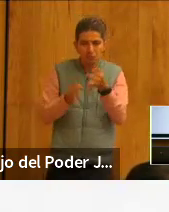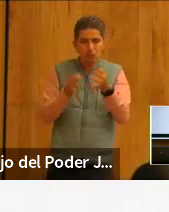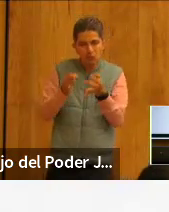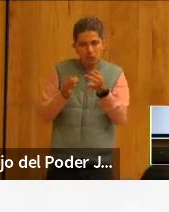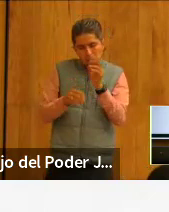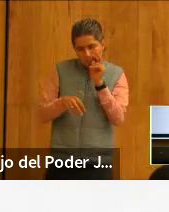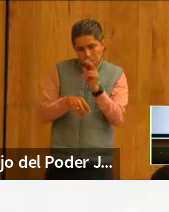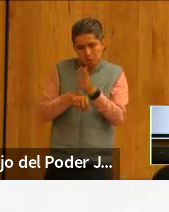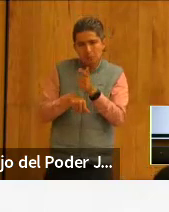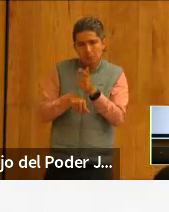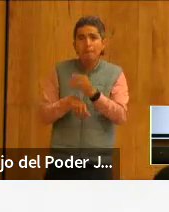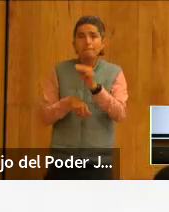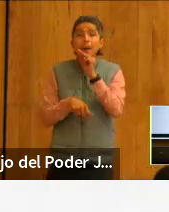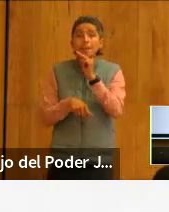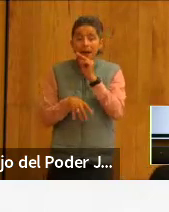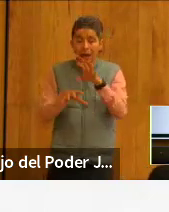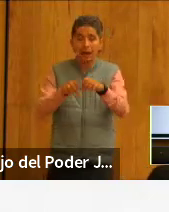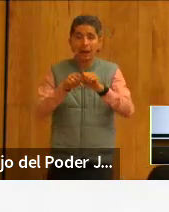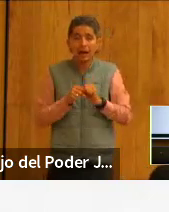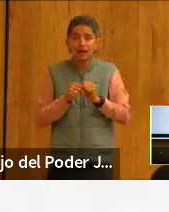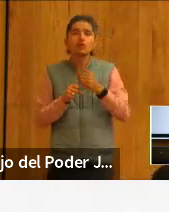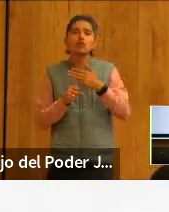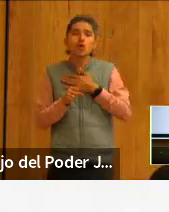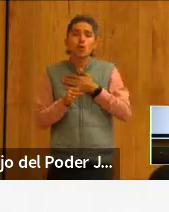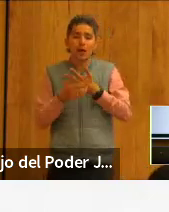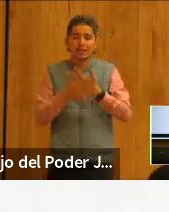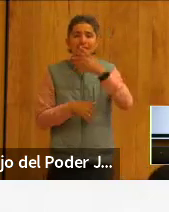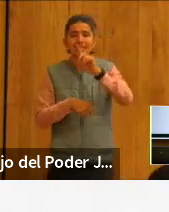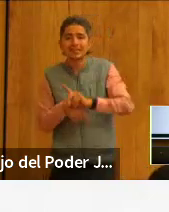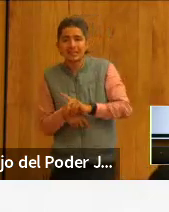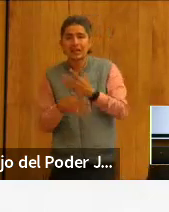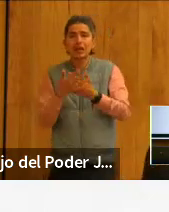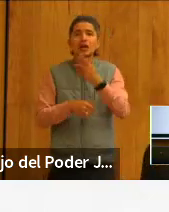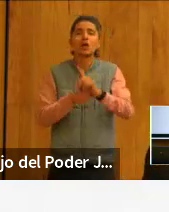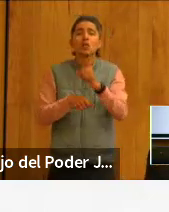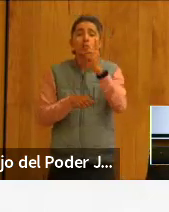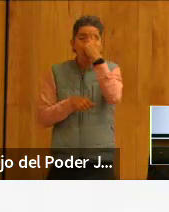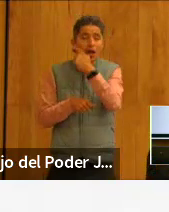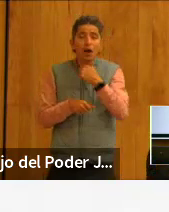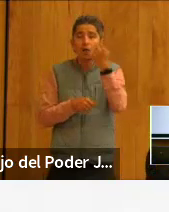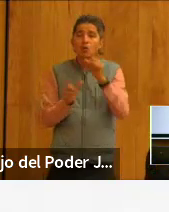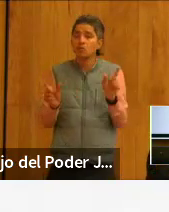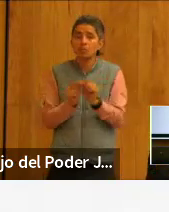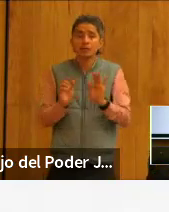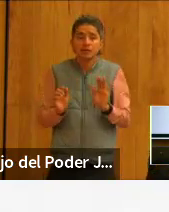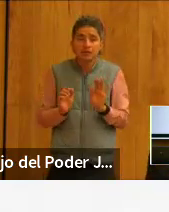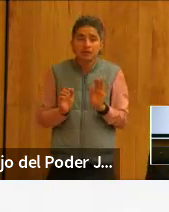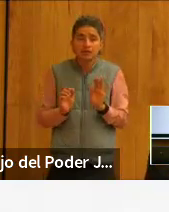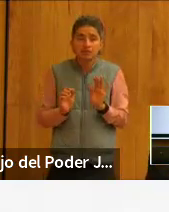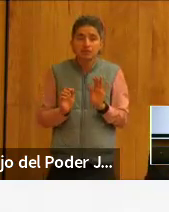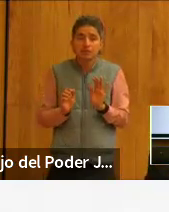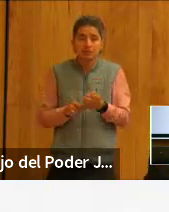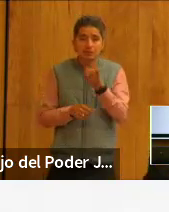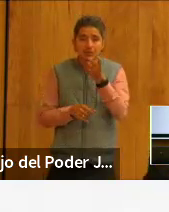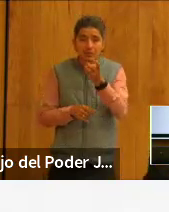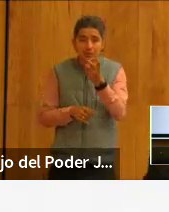es que la mamá se lo quede y yo lo voy a ver cada 15 días, una hora, y es todo. O sea, en realidad no